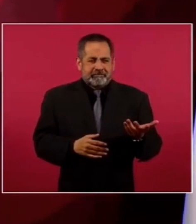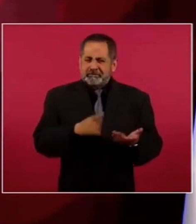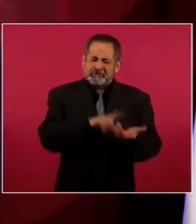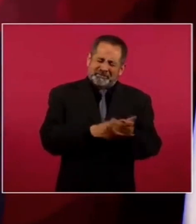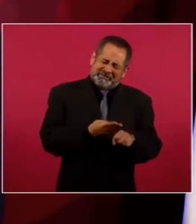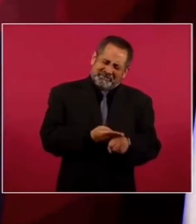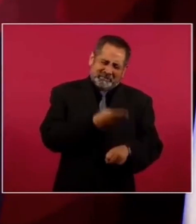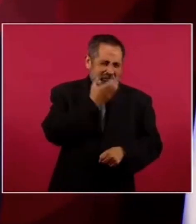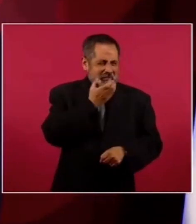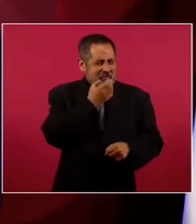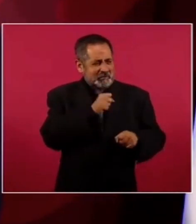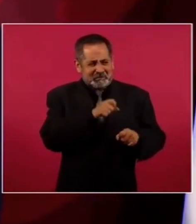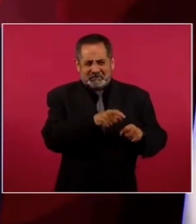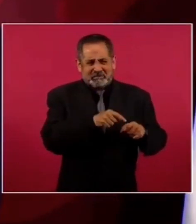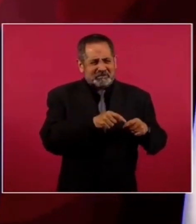conservador.